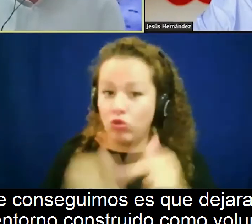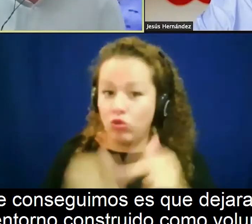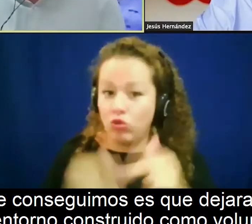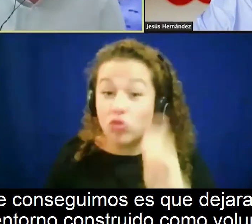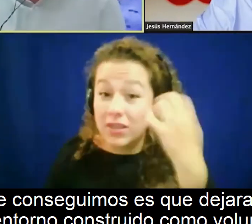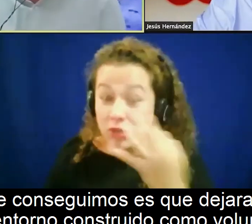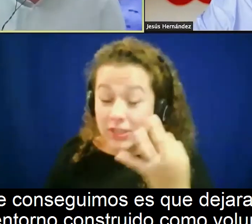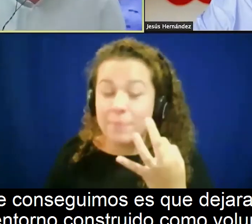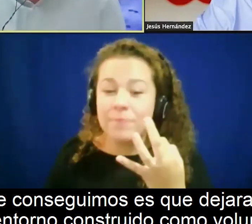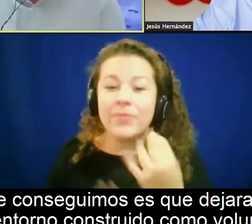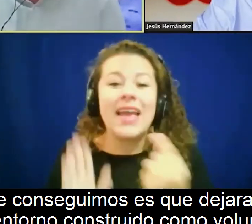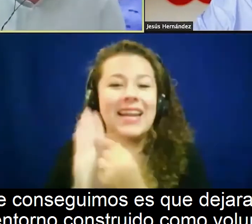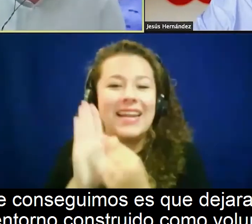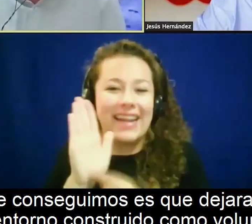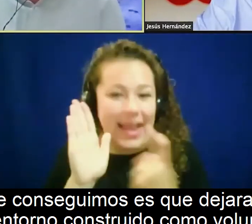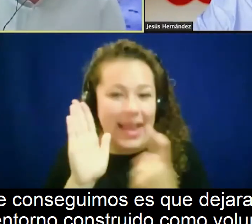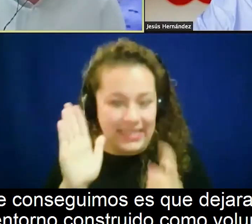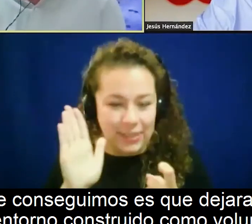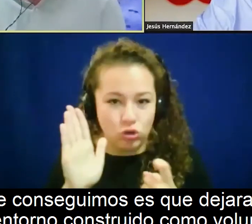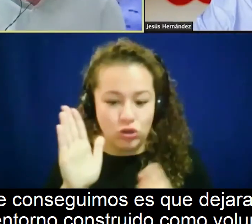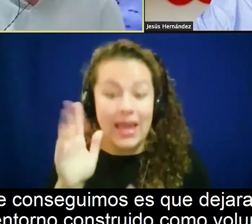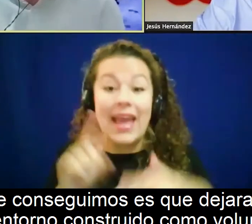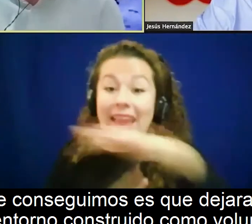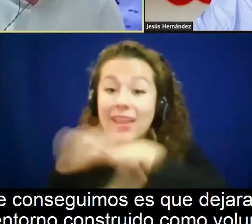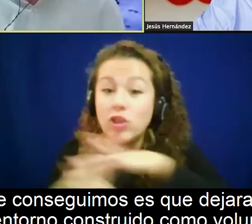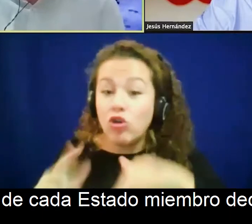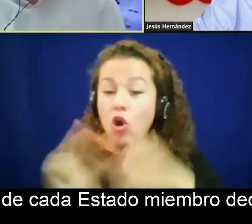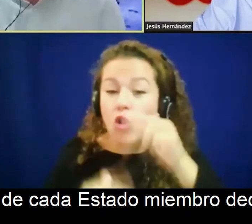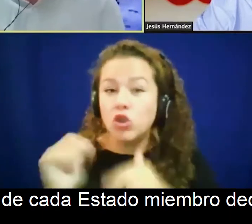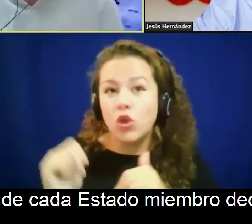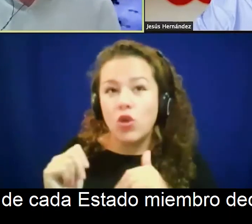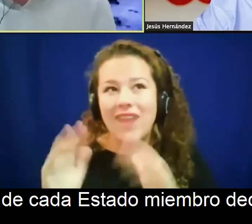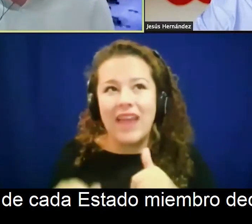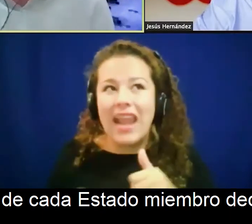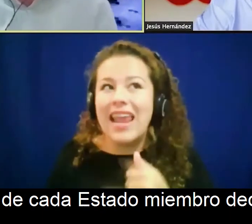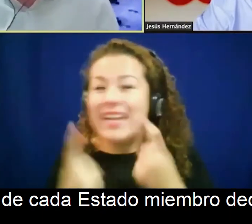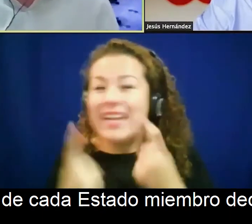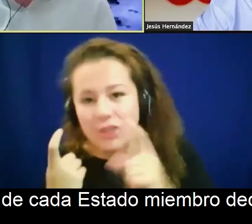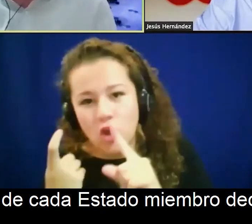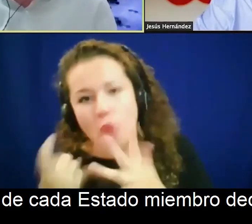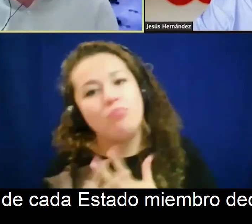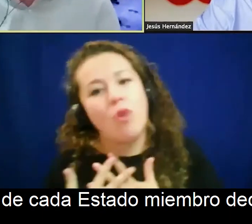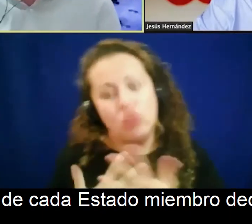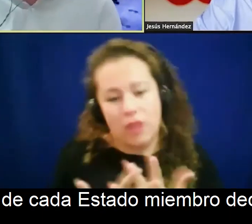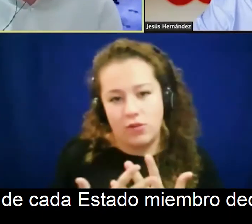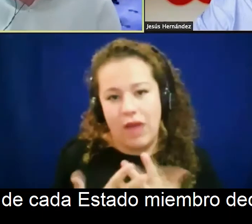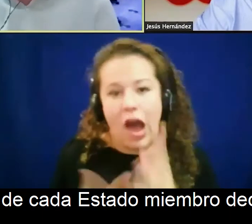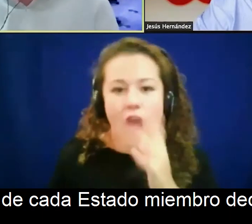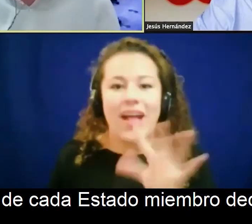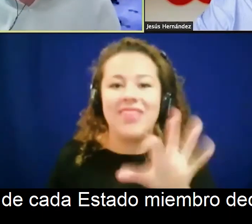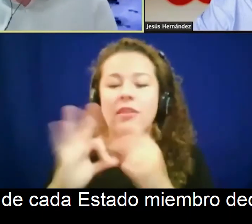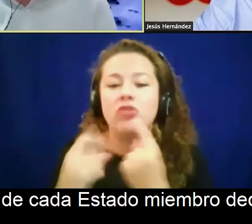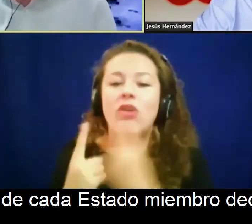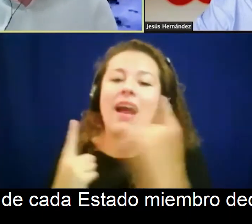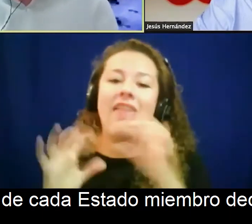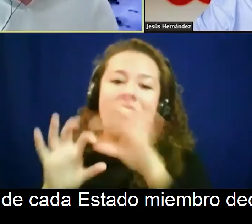los requisitos al entorno construido como voluntarios. Entonces ya es decisión de cada Estado miembro decir, oye, pues yo los cojo o